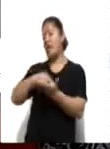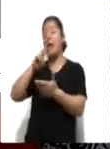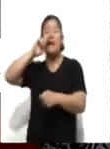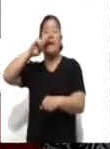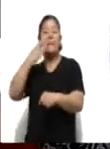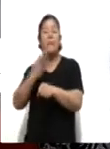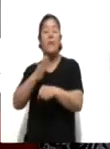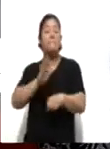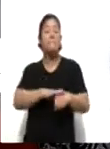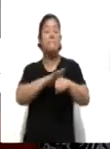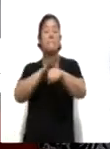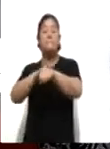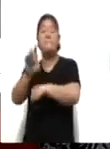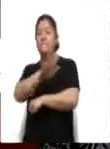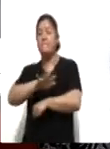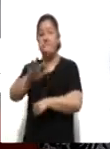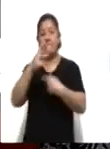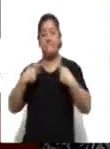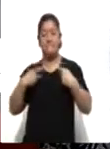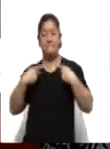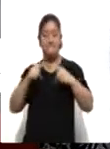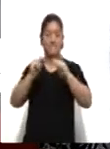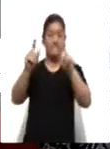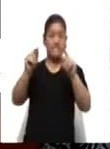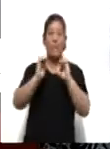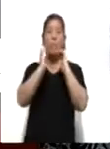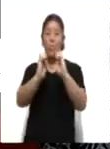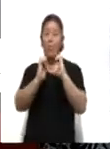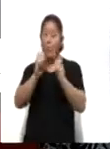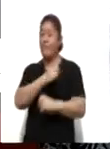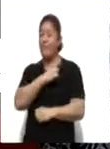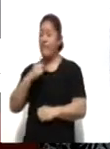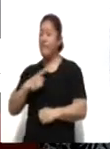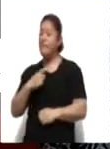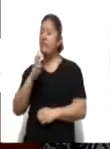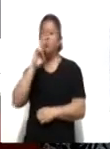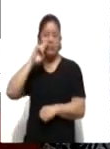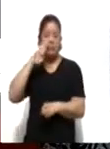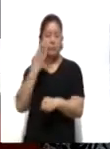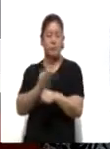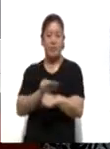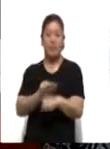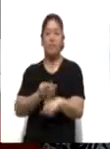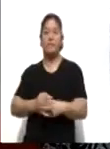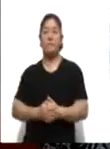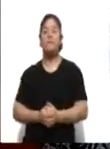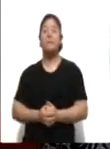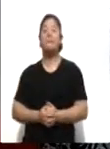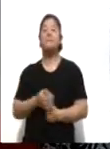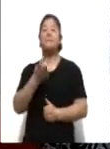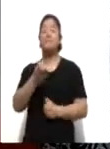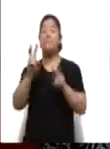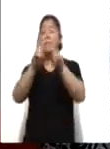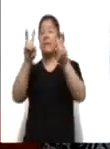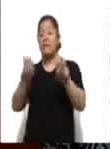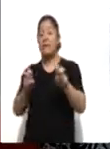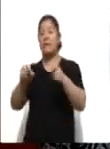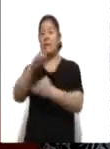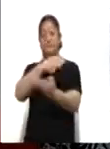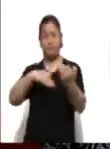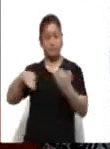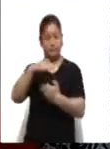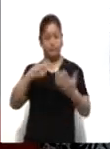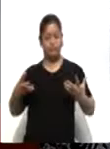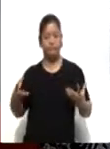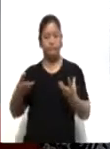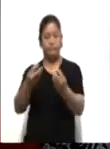pero a la ciudadanía a los pobladores a los tlaxcaltecas que nos cuidemos que tomemos conciencia responsabilidad porque este es un tema de todos y esto ha mermado